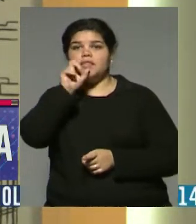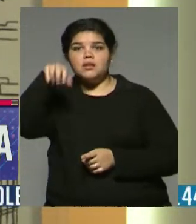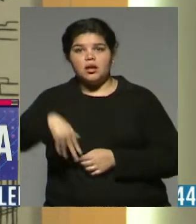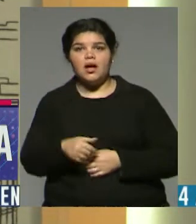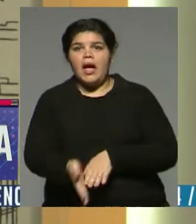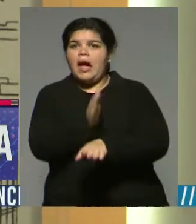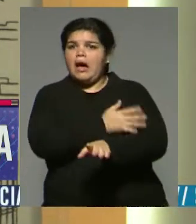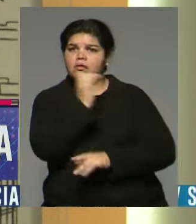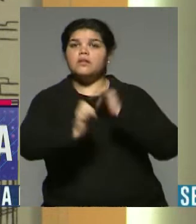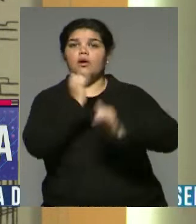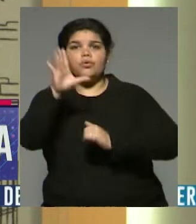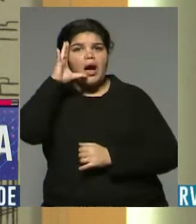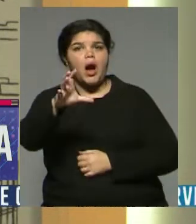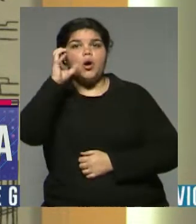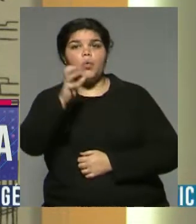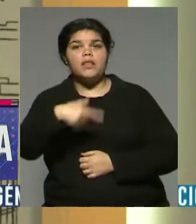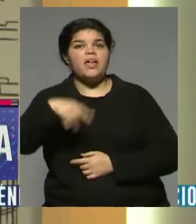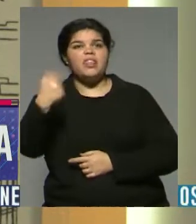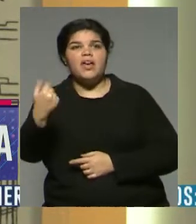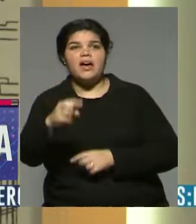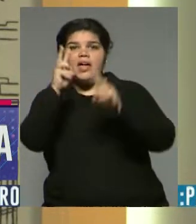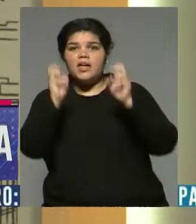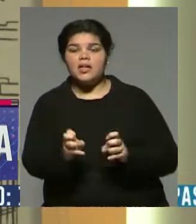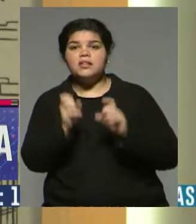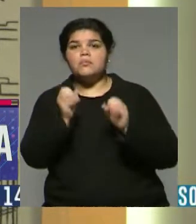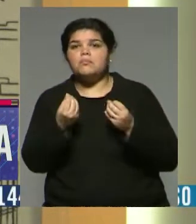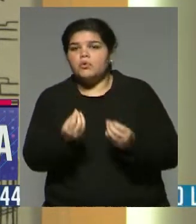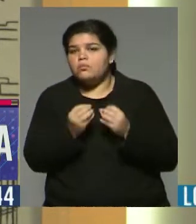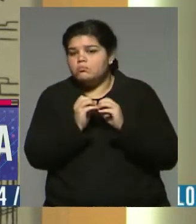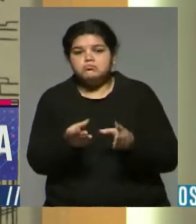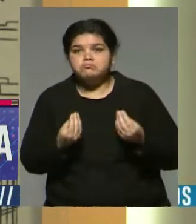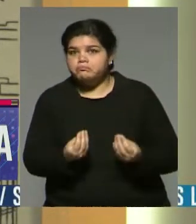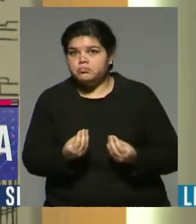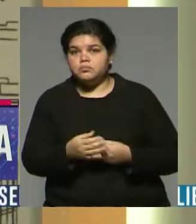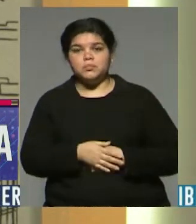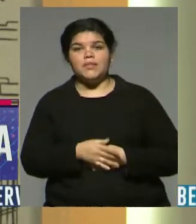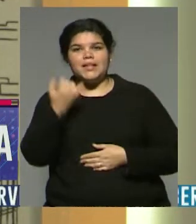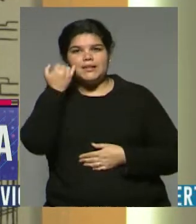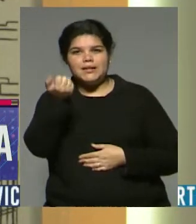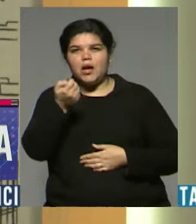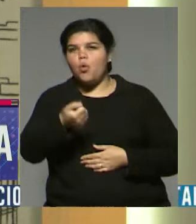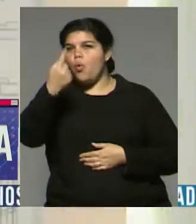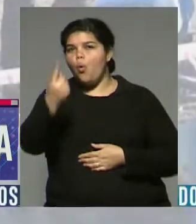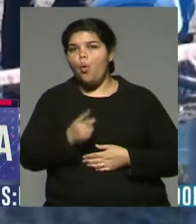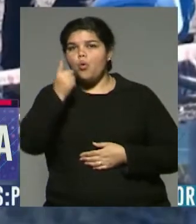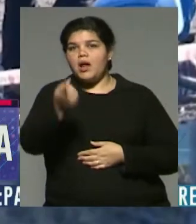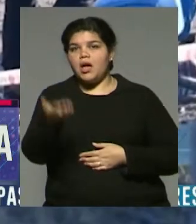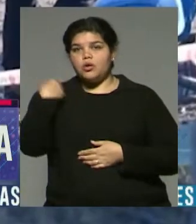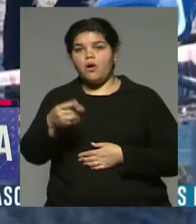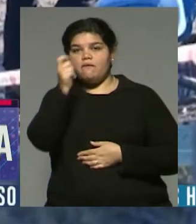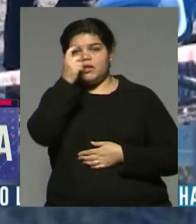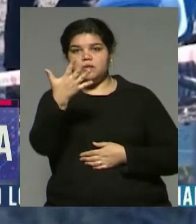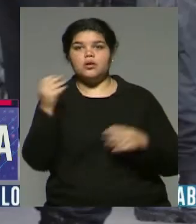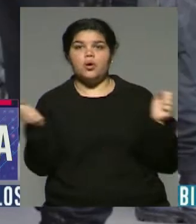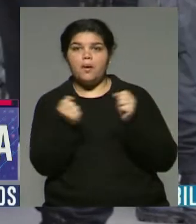semana, vamos a recordar lo que fue el caso y cómo fue que empezó todo esto. Precisamente hace casi un año, ¿no? El 25 de mayo